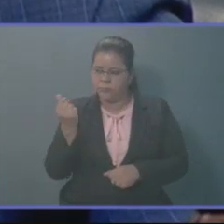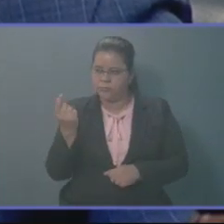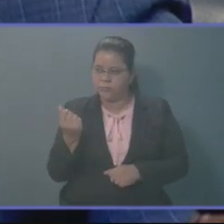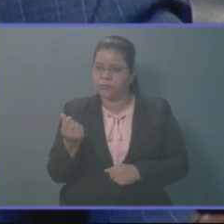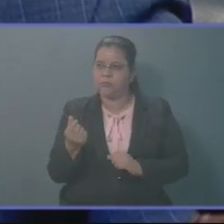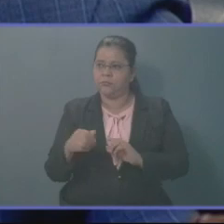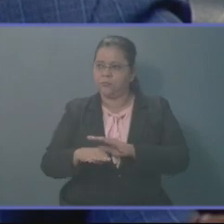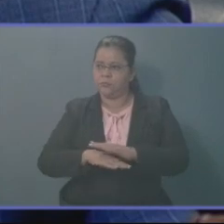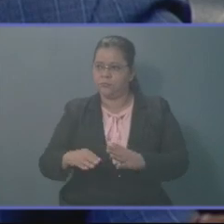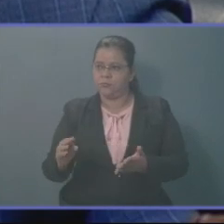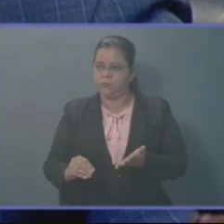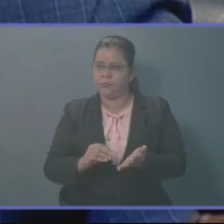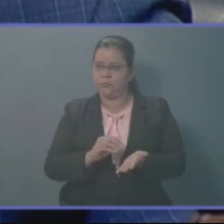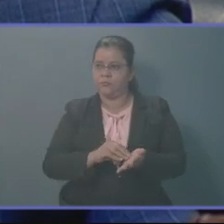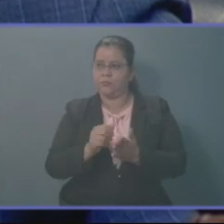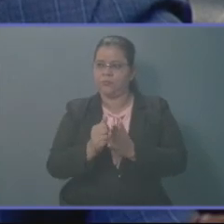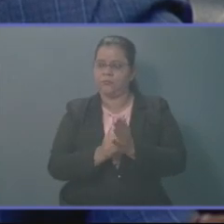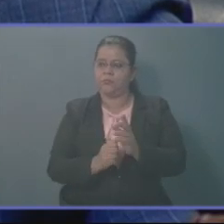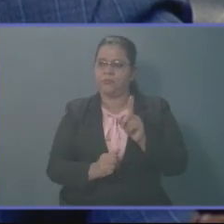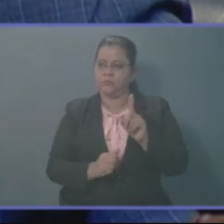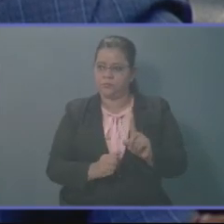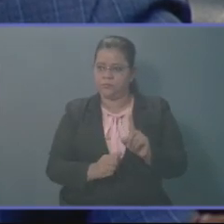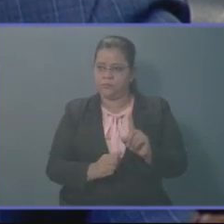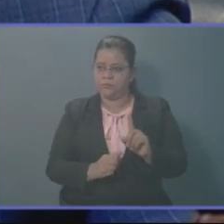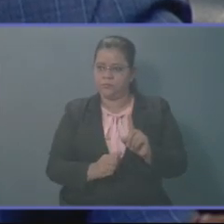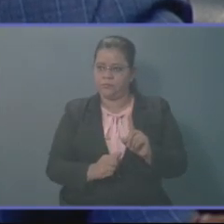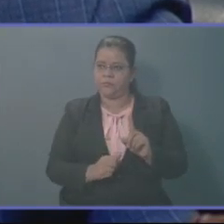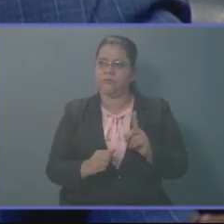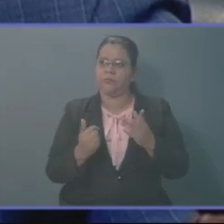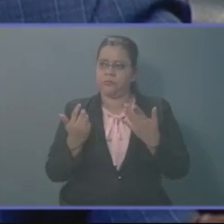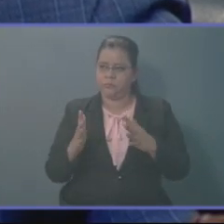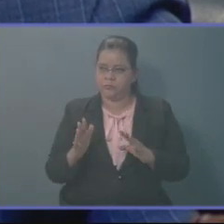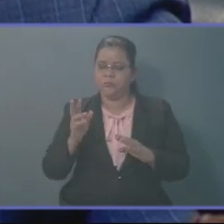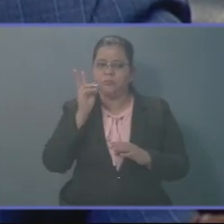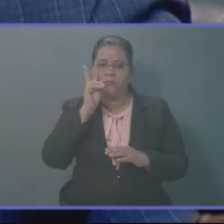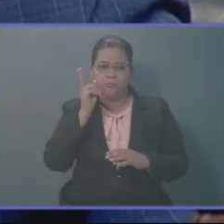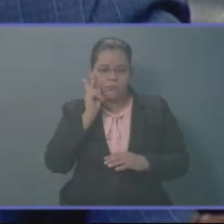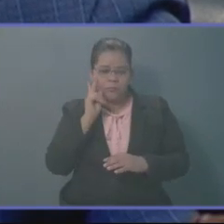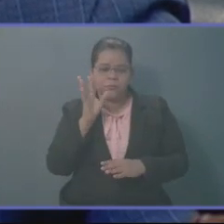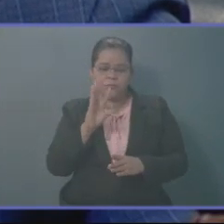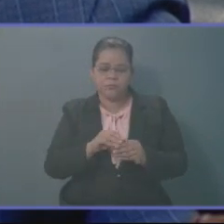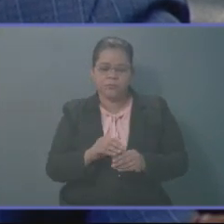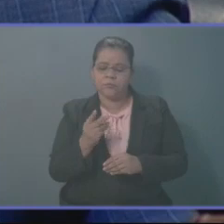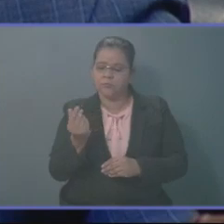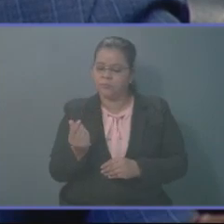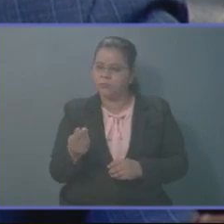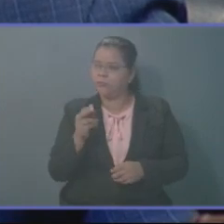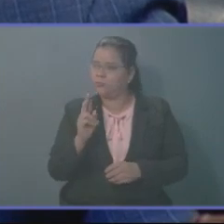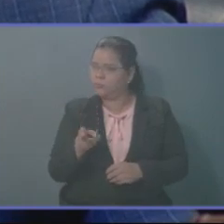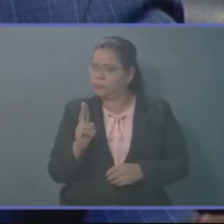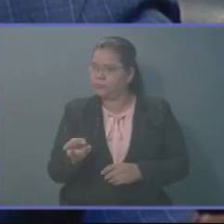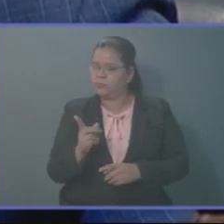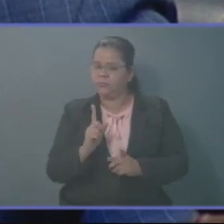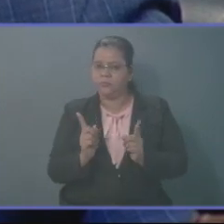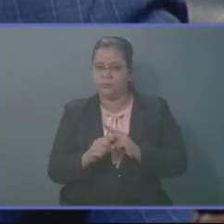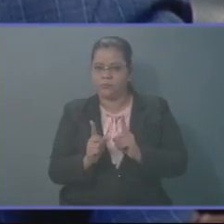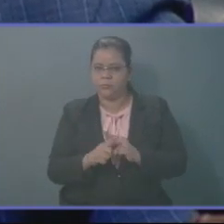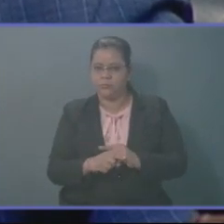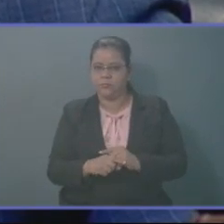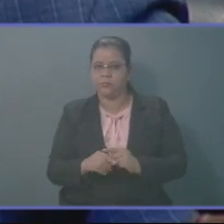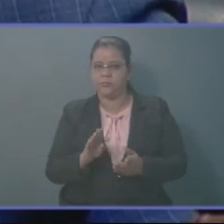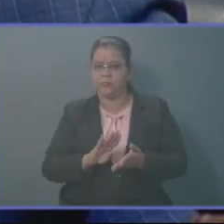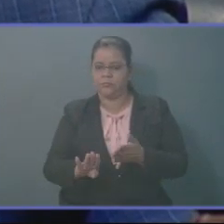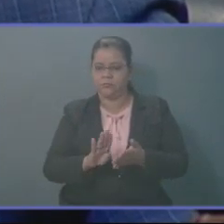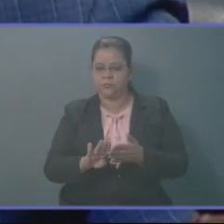según lo indicado en el artículo 1 del presente decreto, sustituirán en el monto correspondiente al mismo como parte del